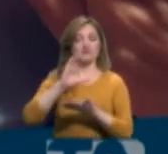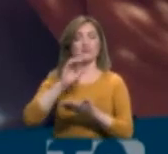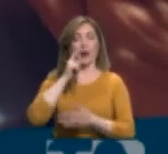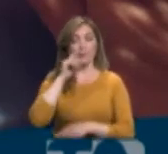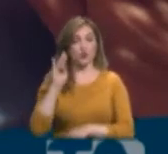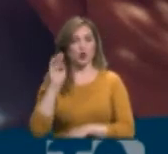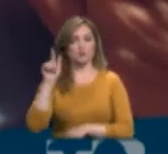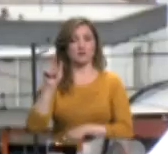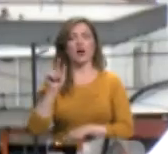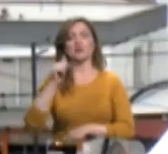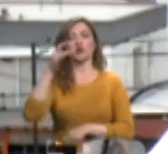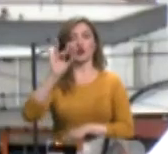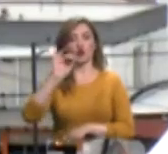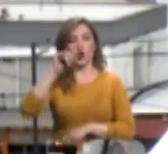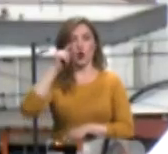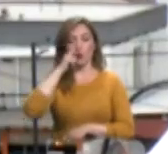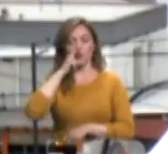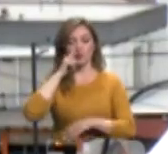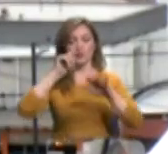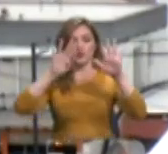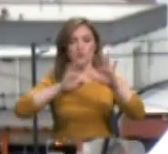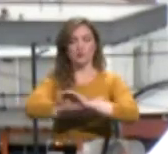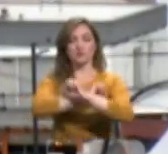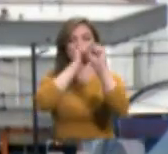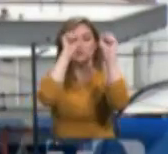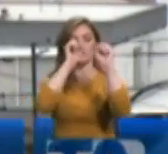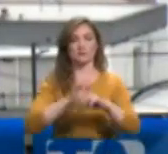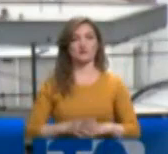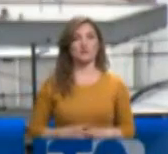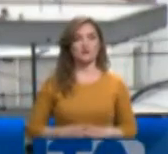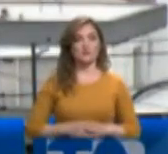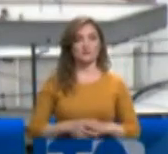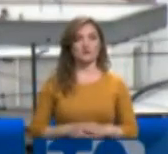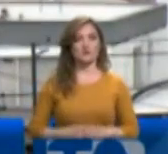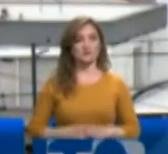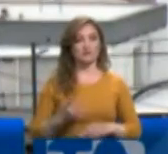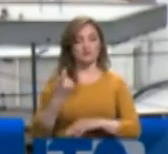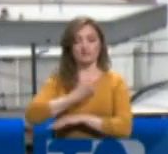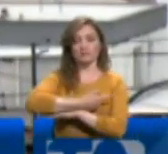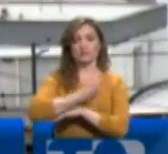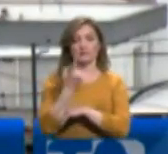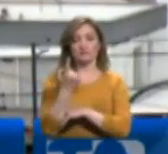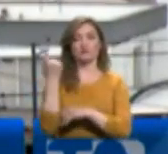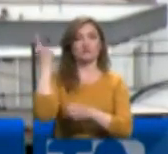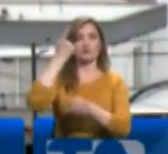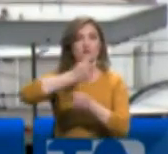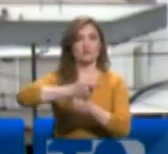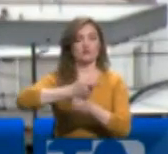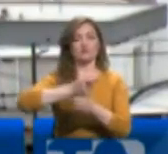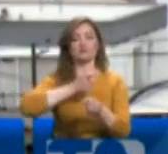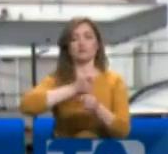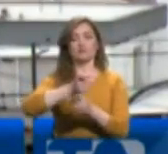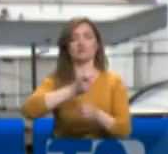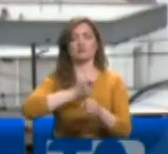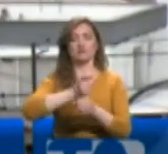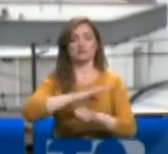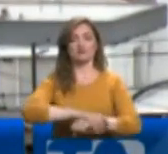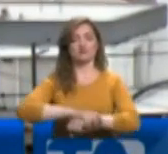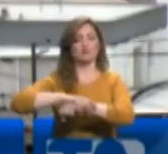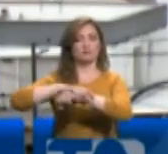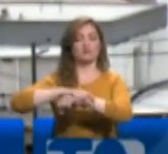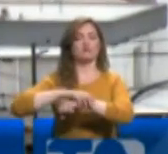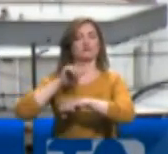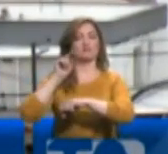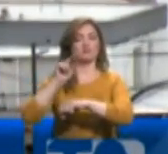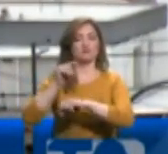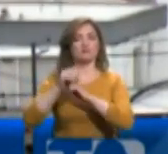las 9:00. 11 días después de haber levantado la orden de prisión preventiva con fines investigativos en contra del exsecretario de Administración Pública